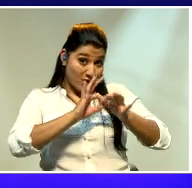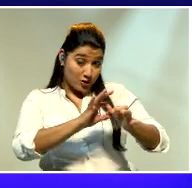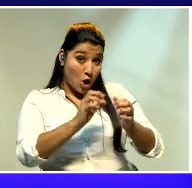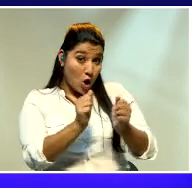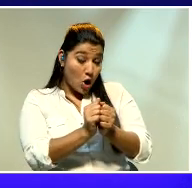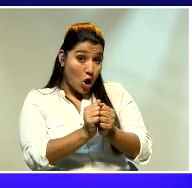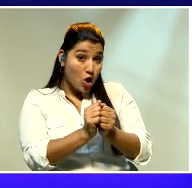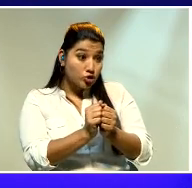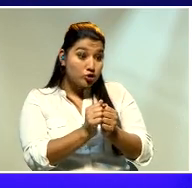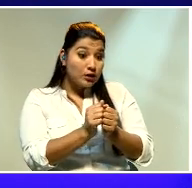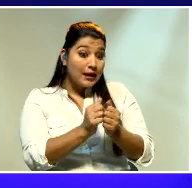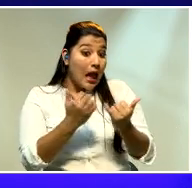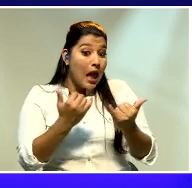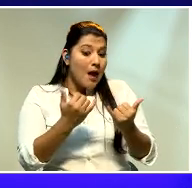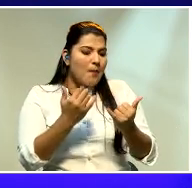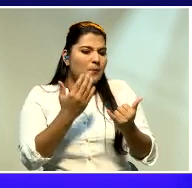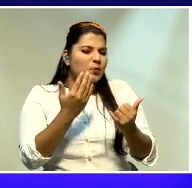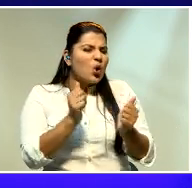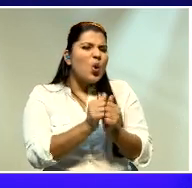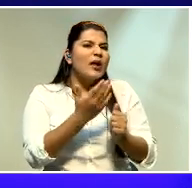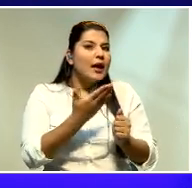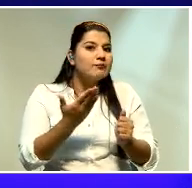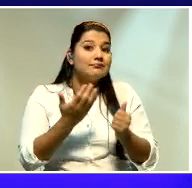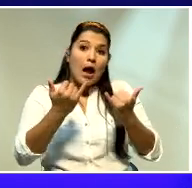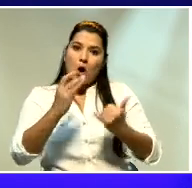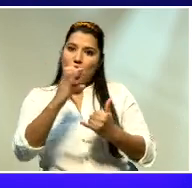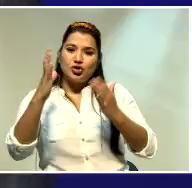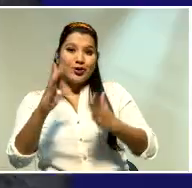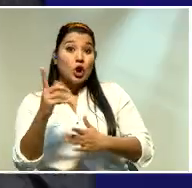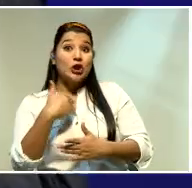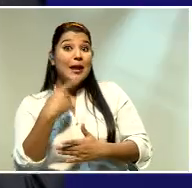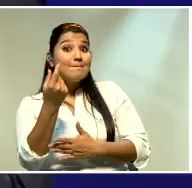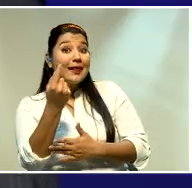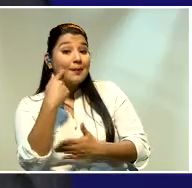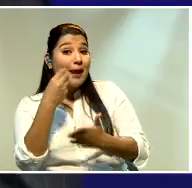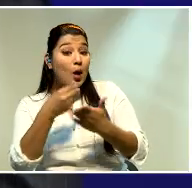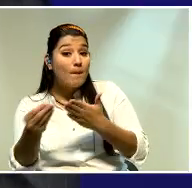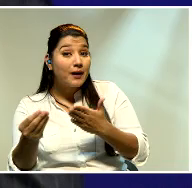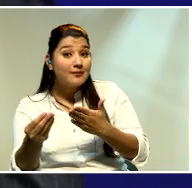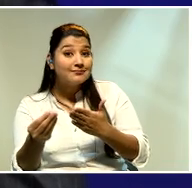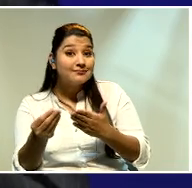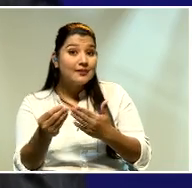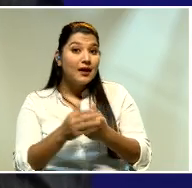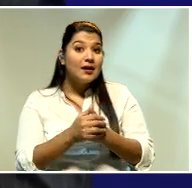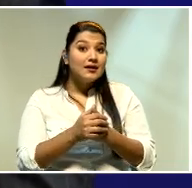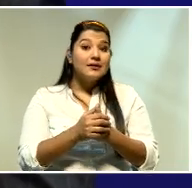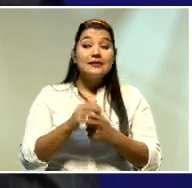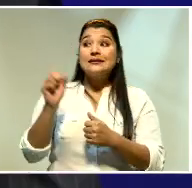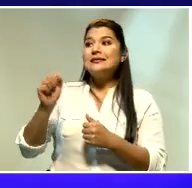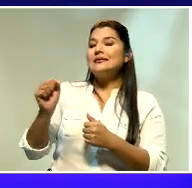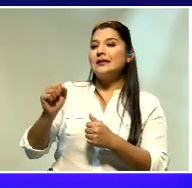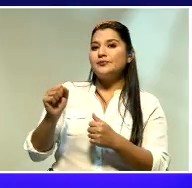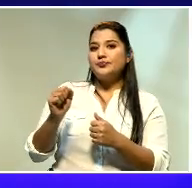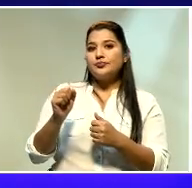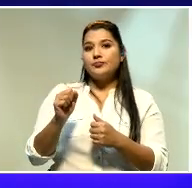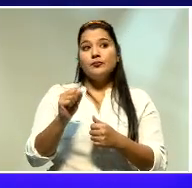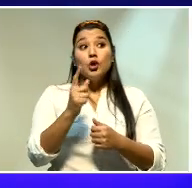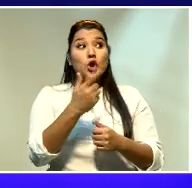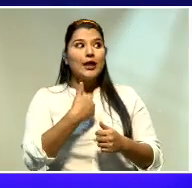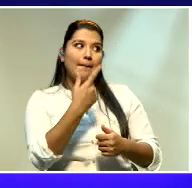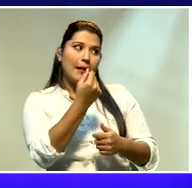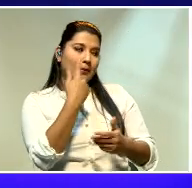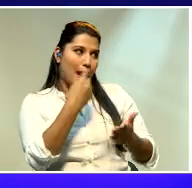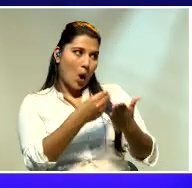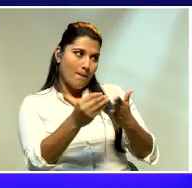que la gente no tiene plata. No tiene plata para comprar en el país. O no tiene esa intermediación con esos empleos. No tiene plata para comprar en el país y mucho